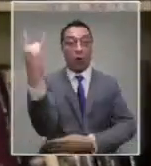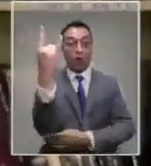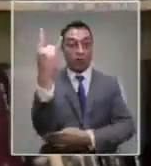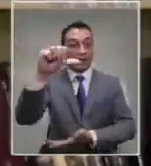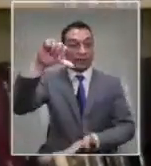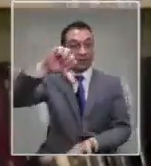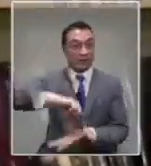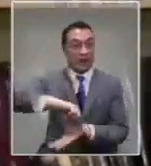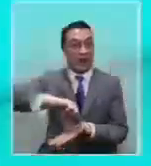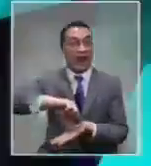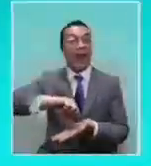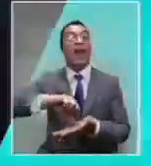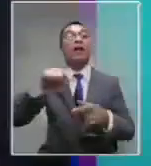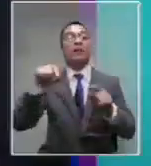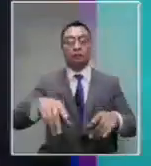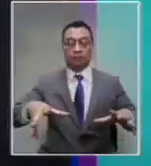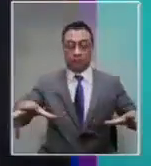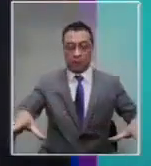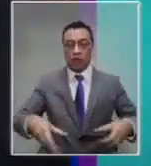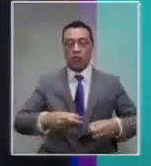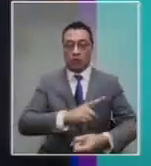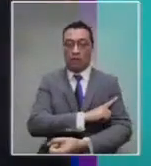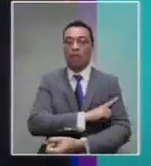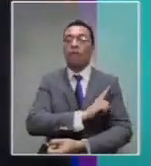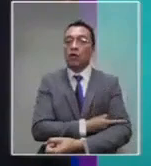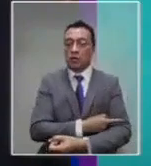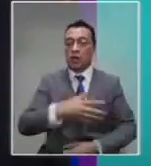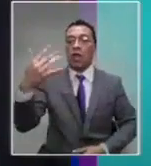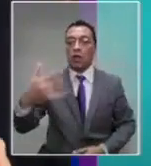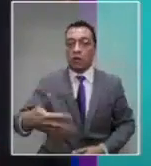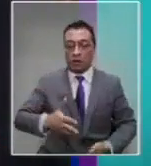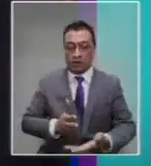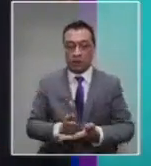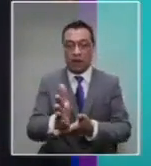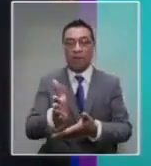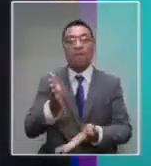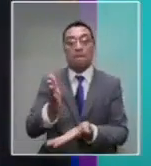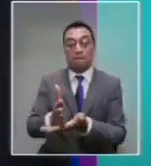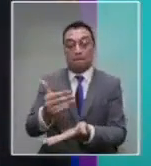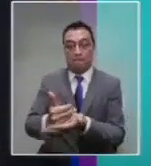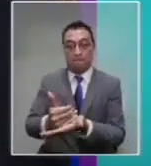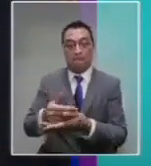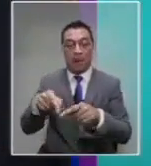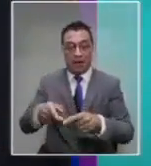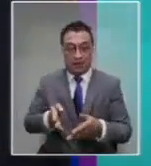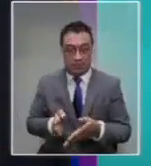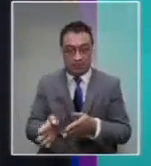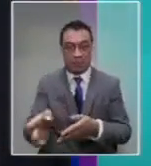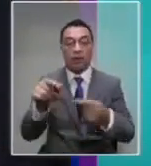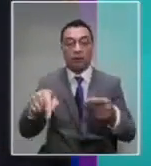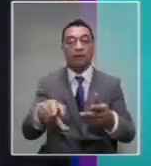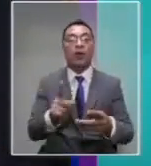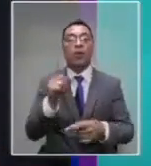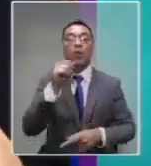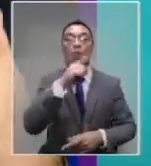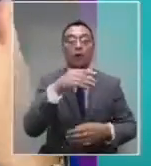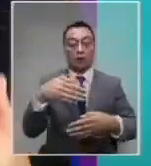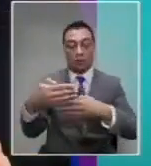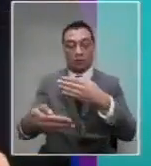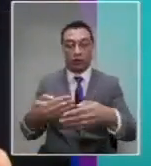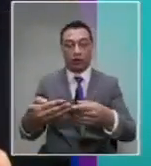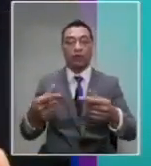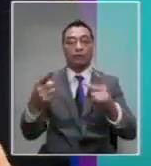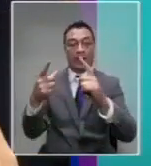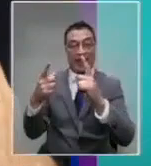en la Universidad Central toma una fuerza muy importante a partir de nuestro plan estratégico, a partir de nuestro